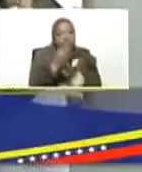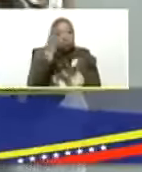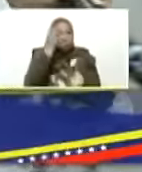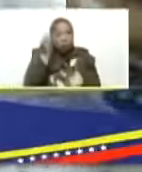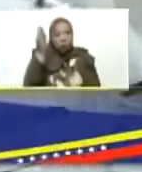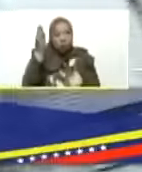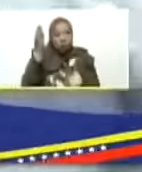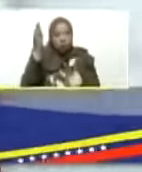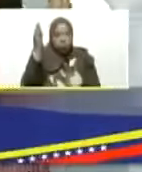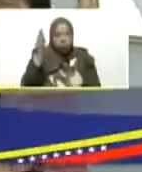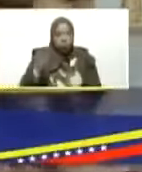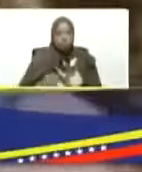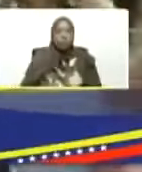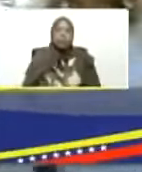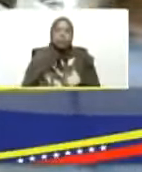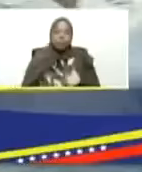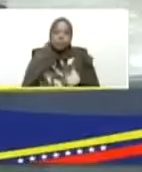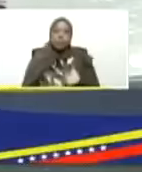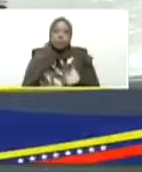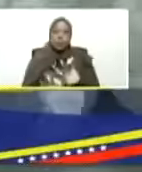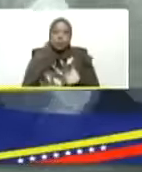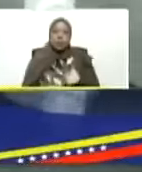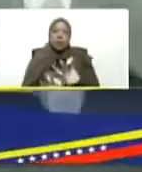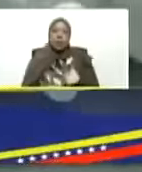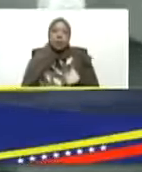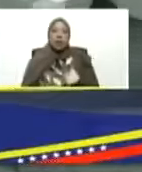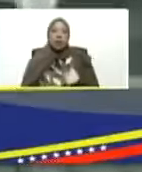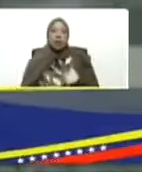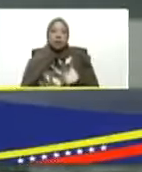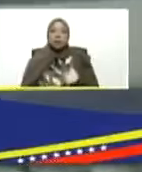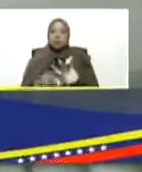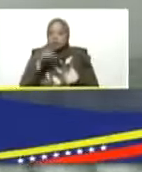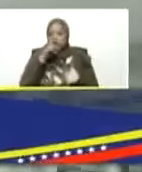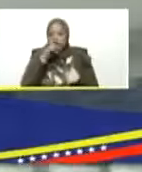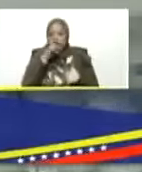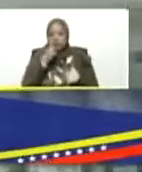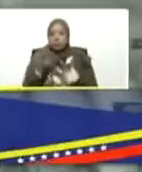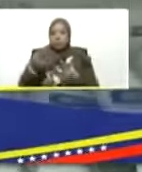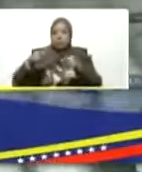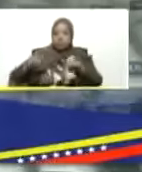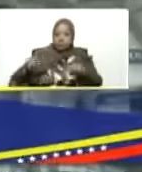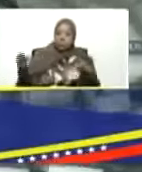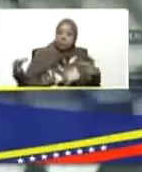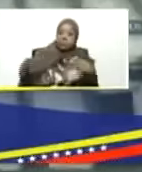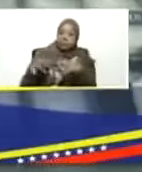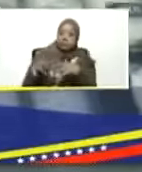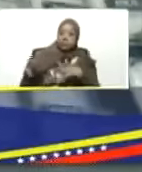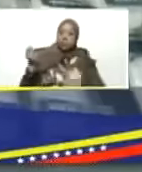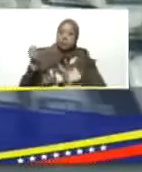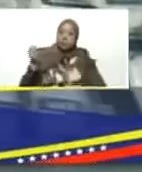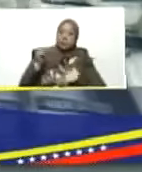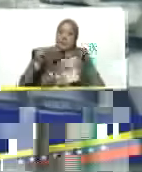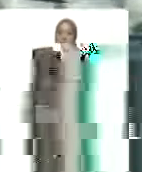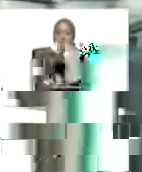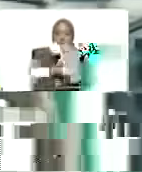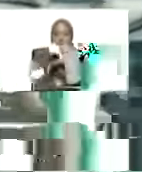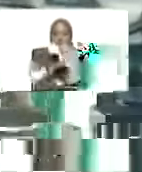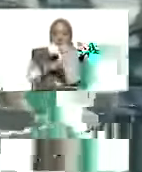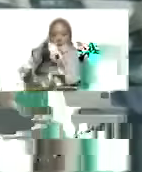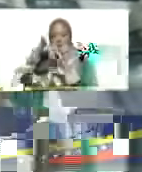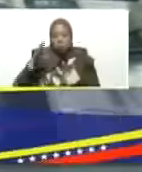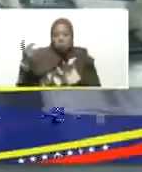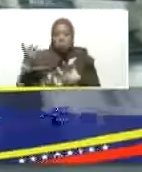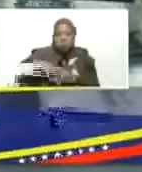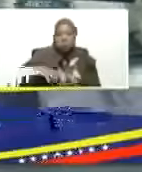aquí. Vamos a instalar las Bricos Miles, porque este bloqueo se vence a diario cada vez. Nosotros